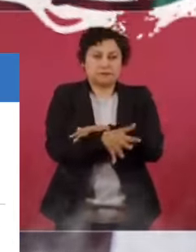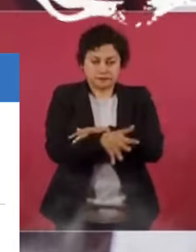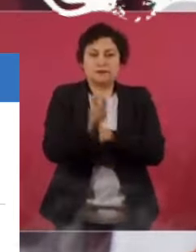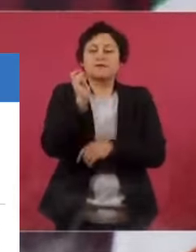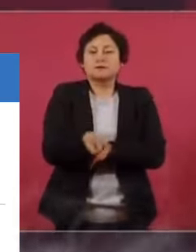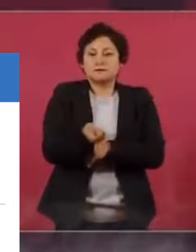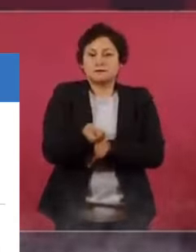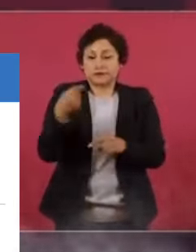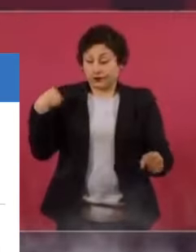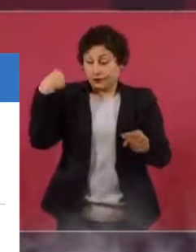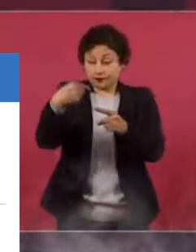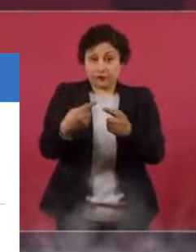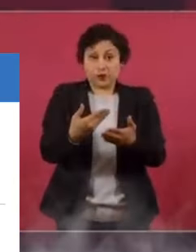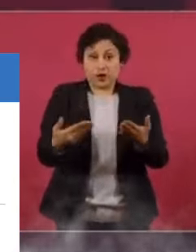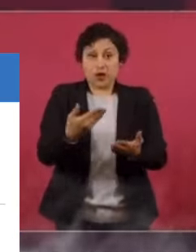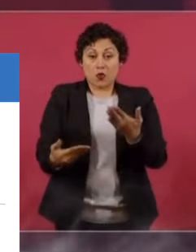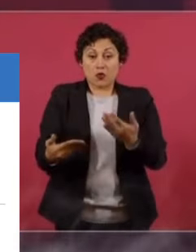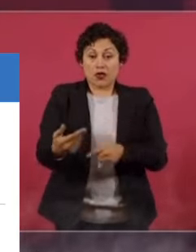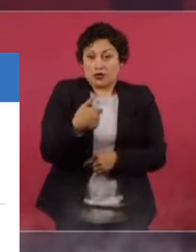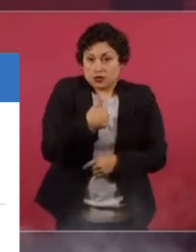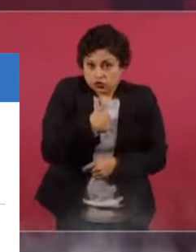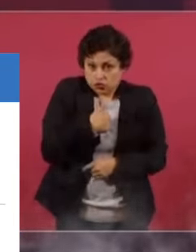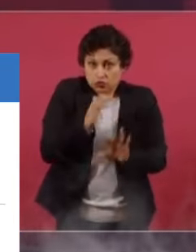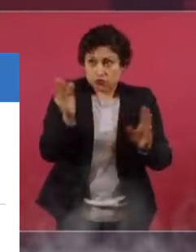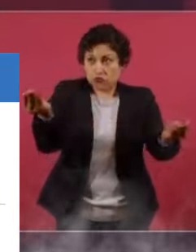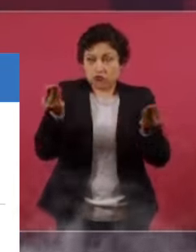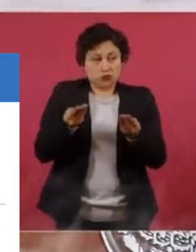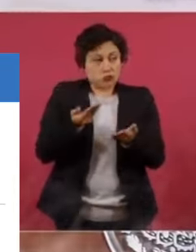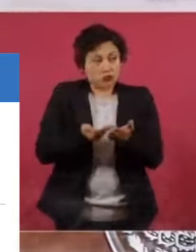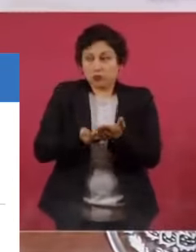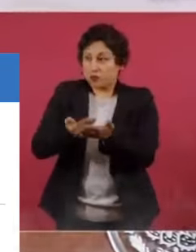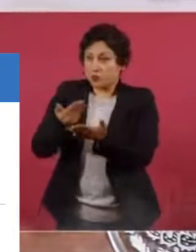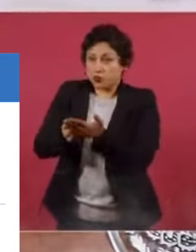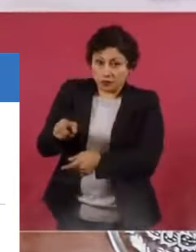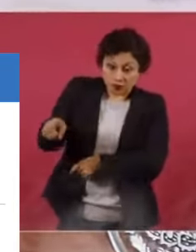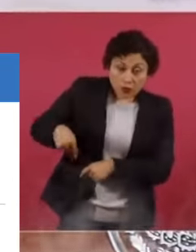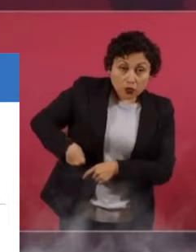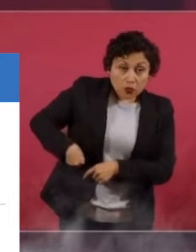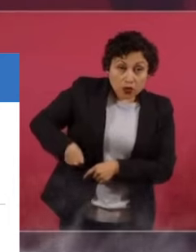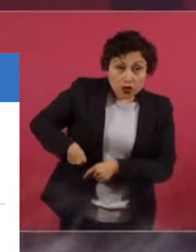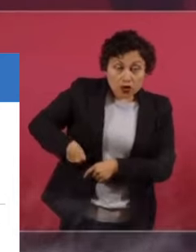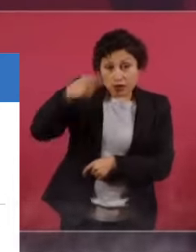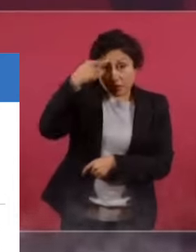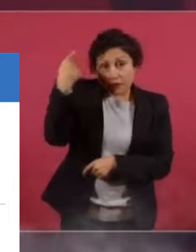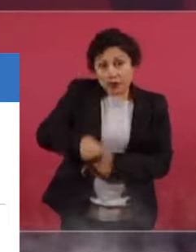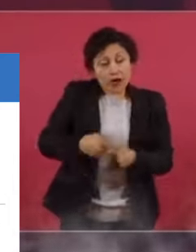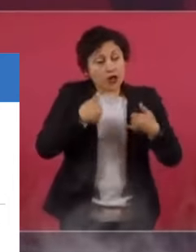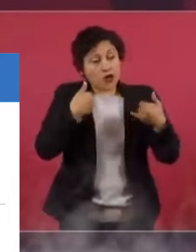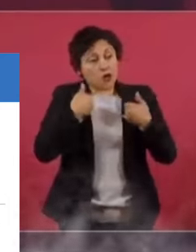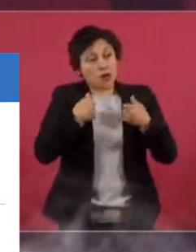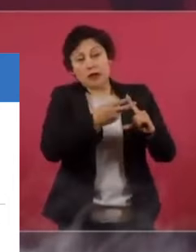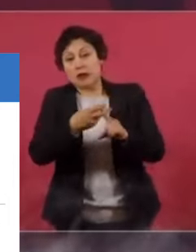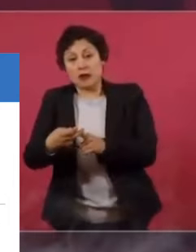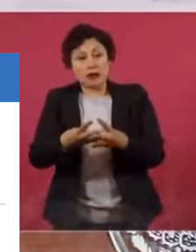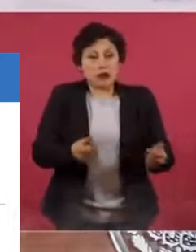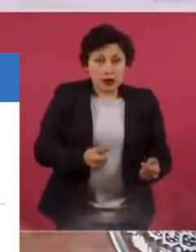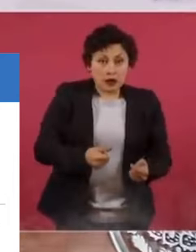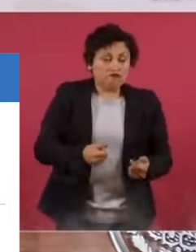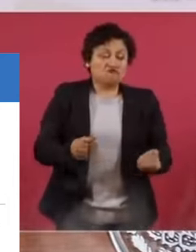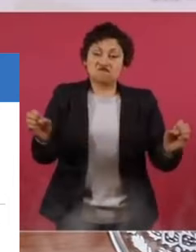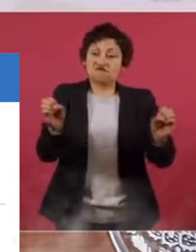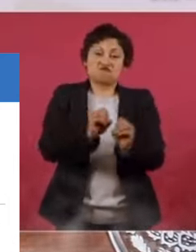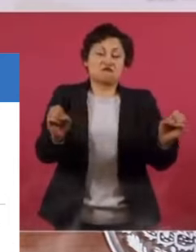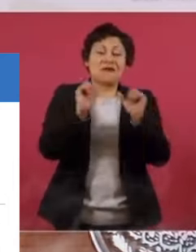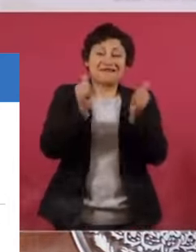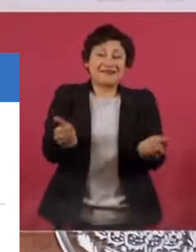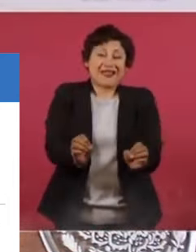hasta el día de hoy, no tengo pruebas de que haya intervenido en la desaparición de los jóvenes el ejército. Y eso les molesta